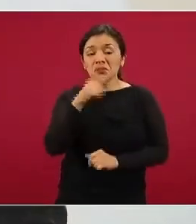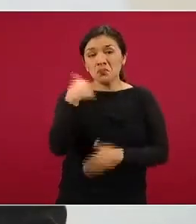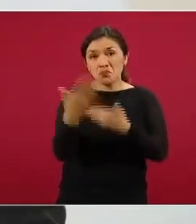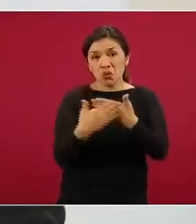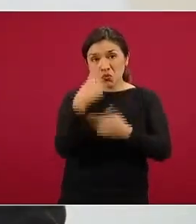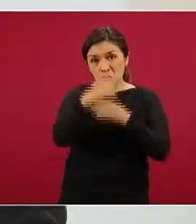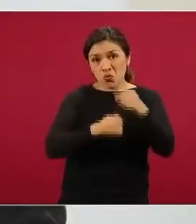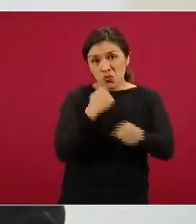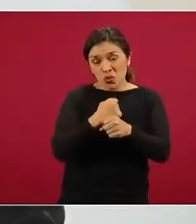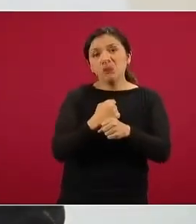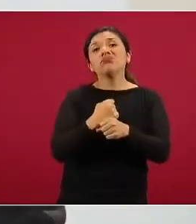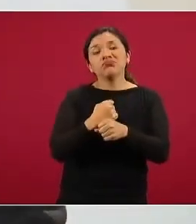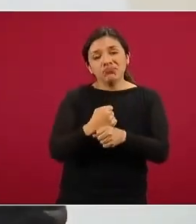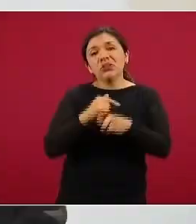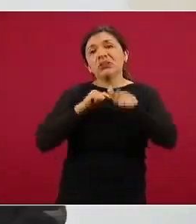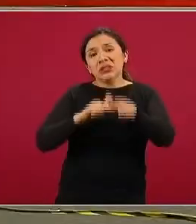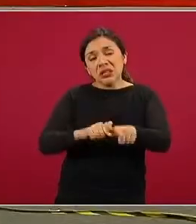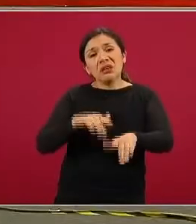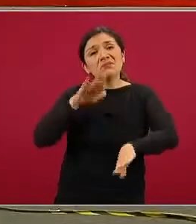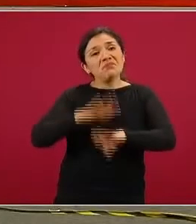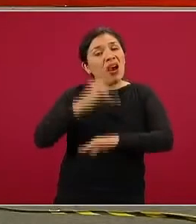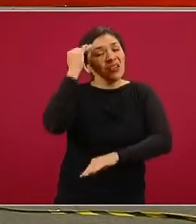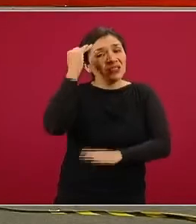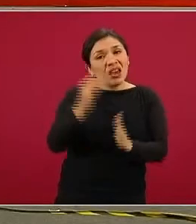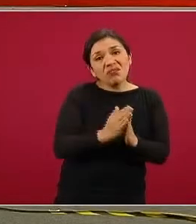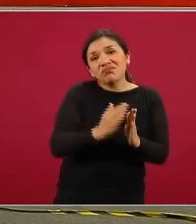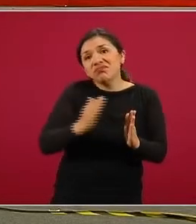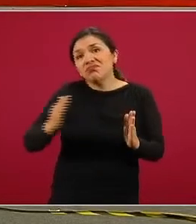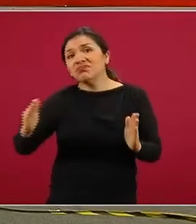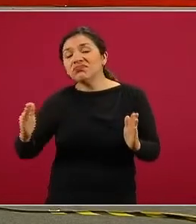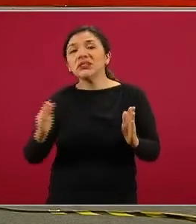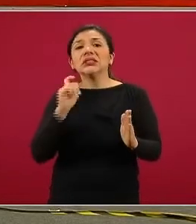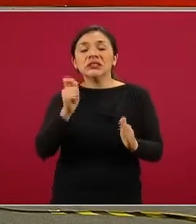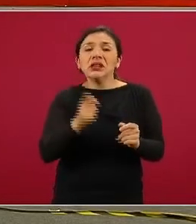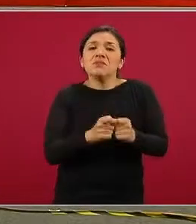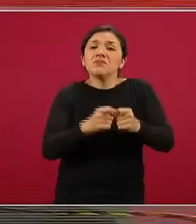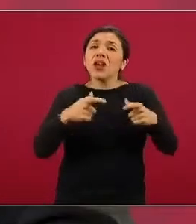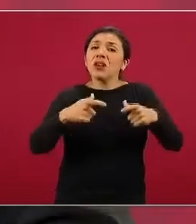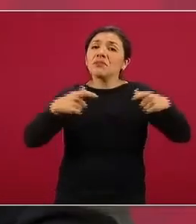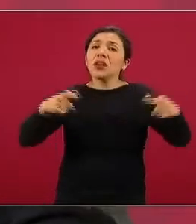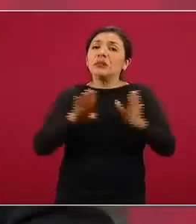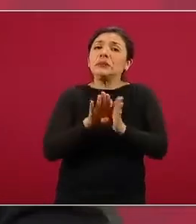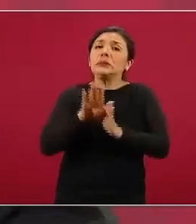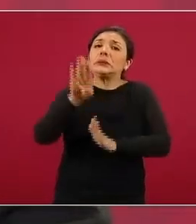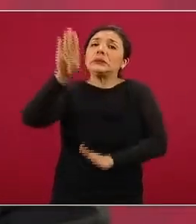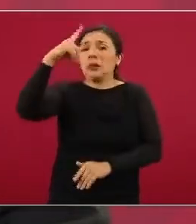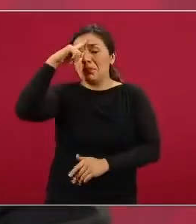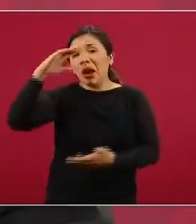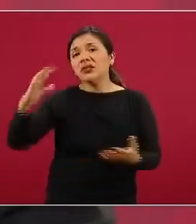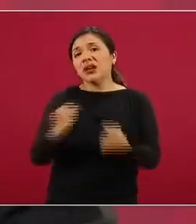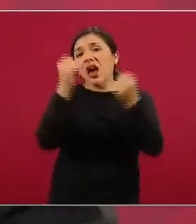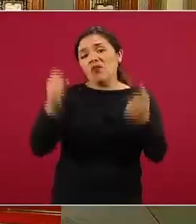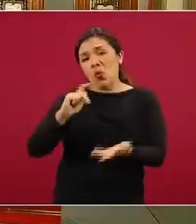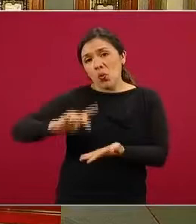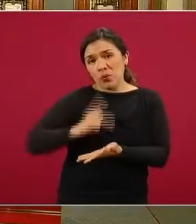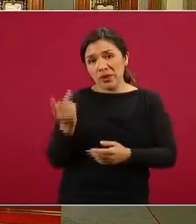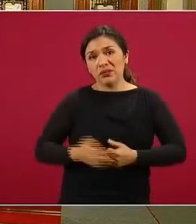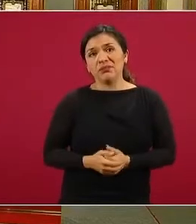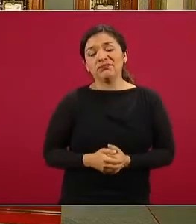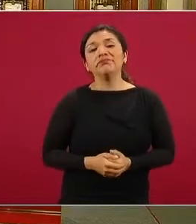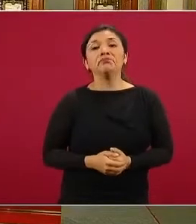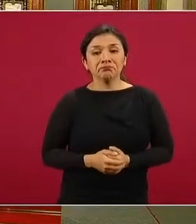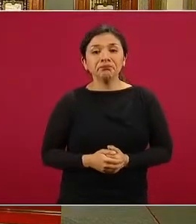próximo año seguirá un gran periodo de crecimiento y de recuperación. Ahora bien,